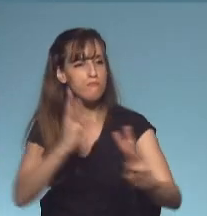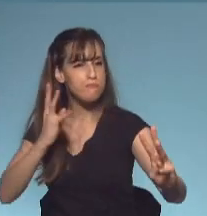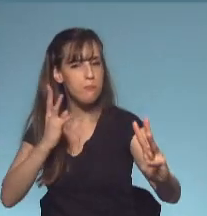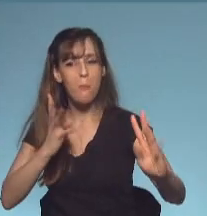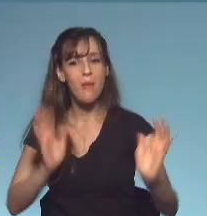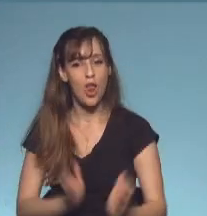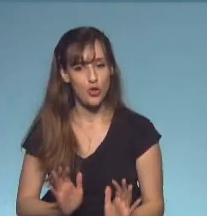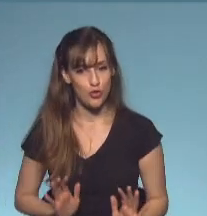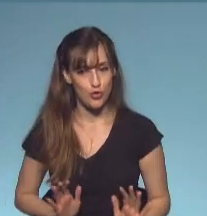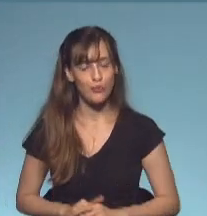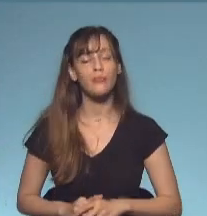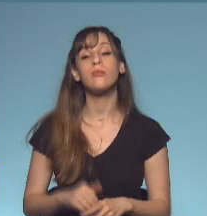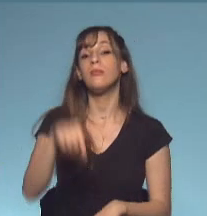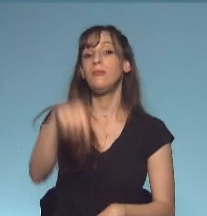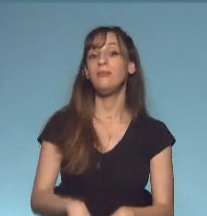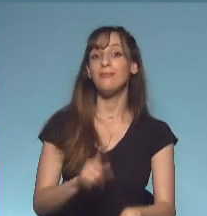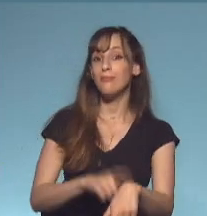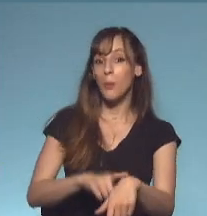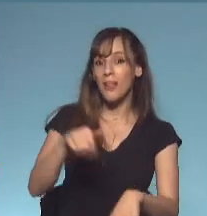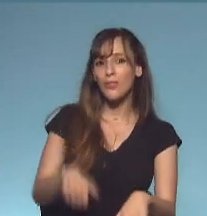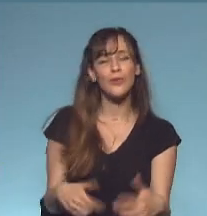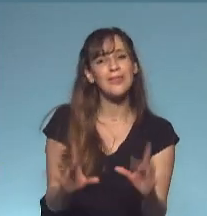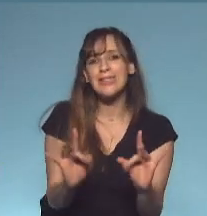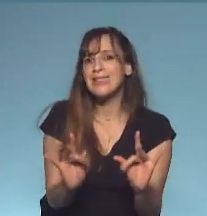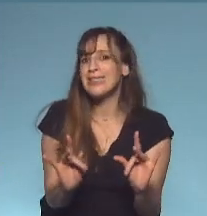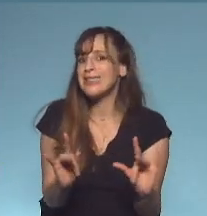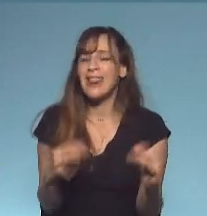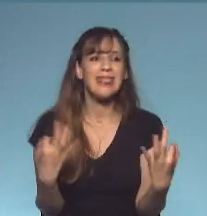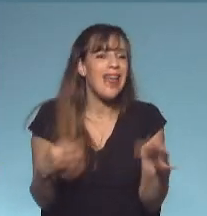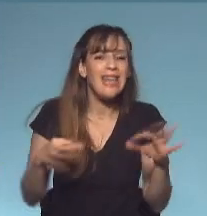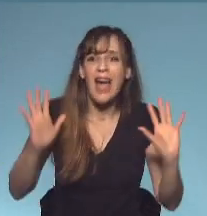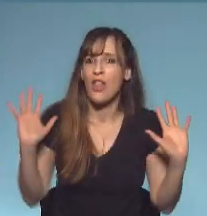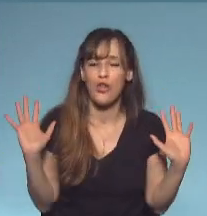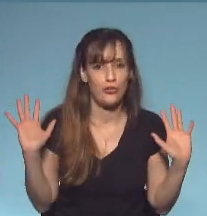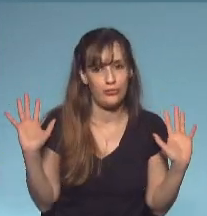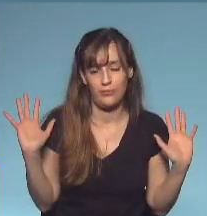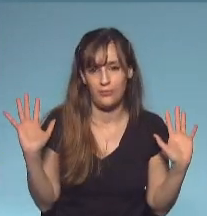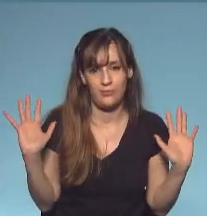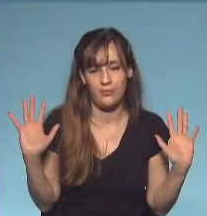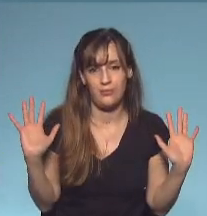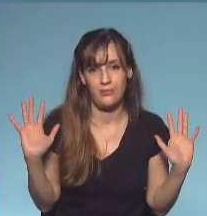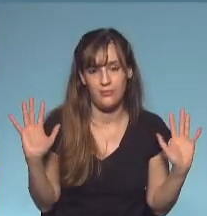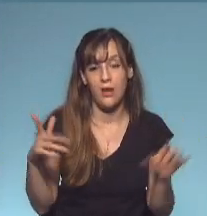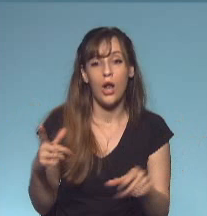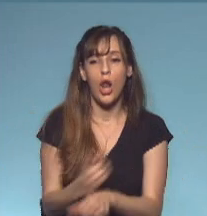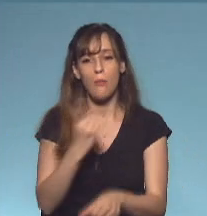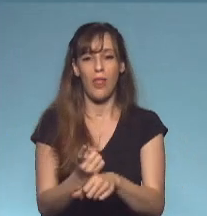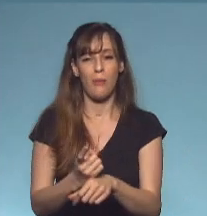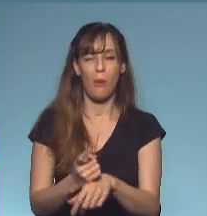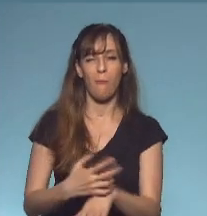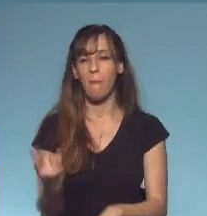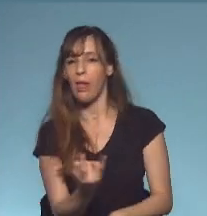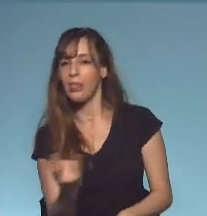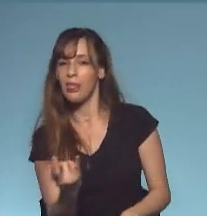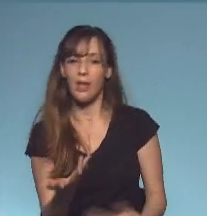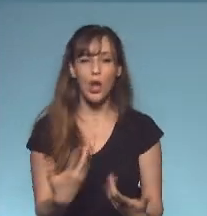Estamos en un momento sumamente delicado. No podemos mentir, no podemos ir con